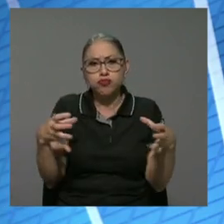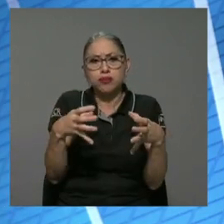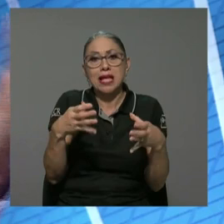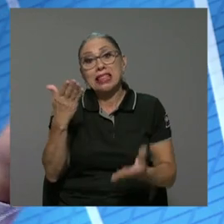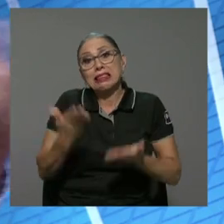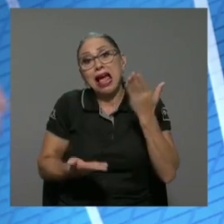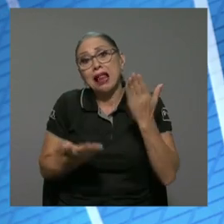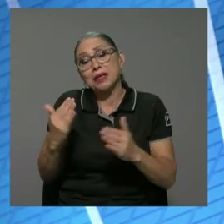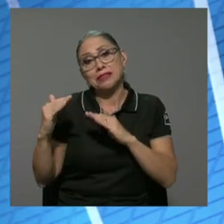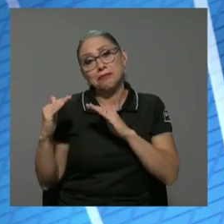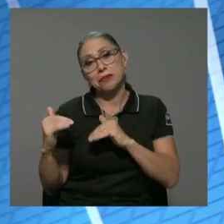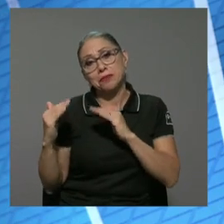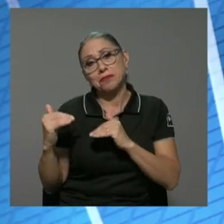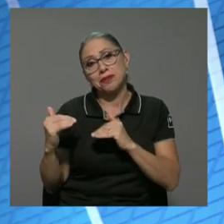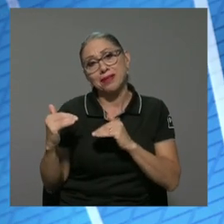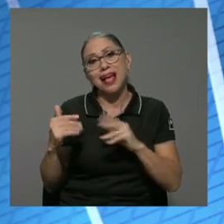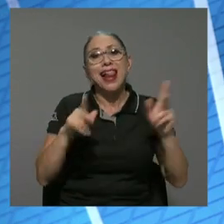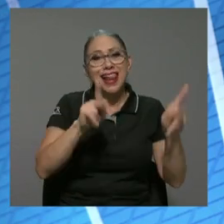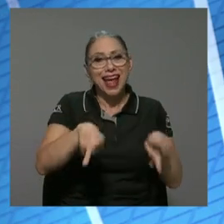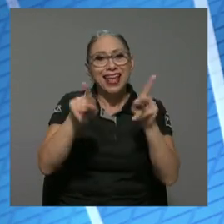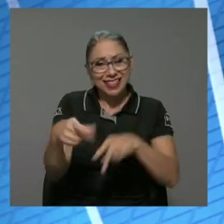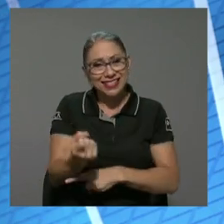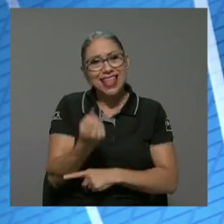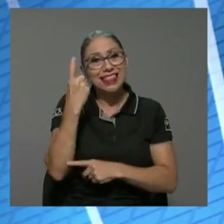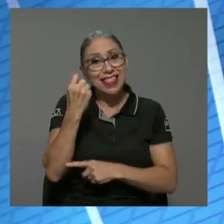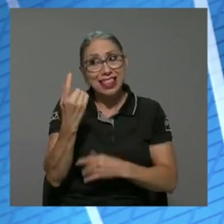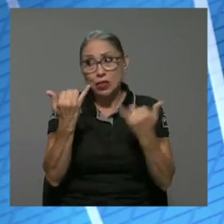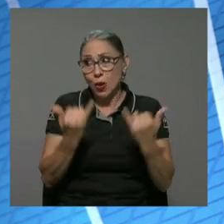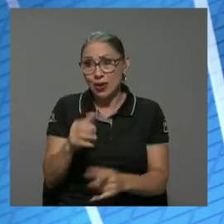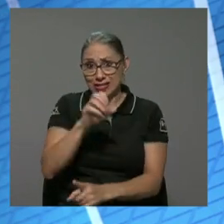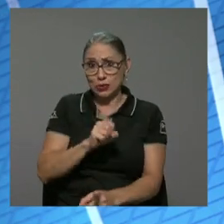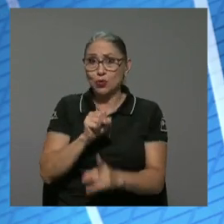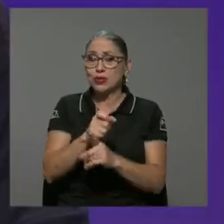la gente, por lo menos de este lado, está entendiendo lo crítico del momento.